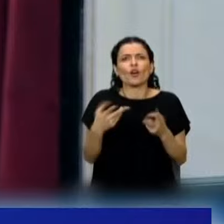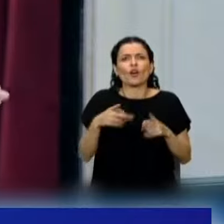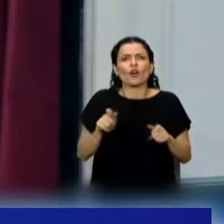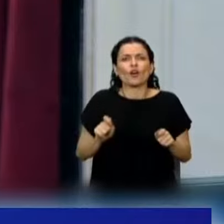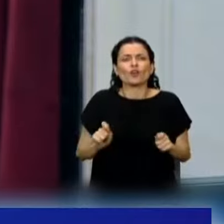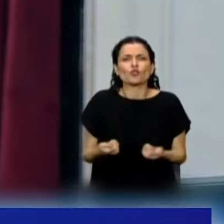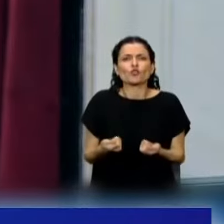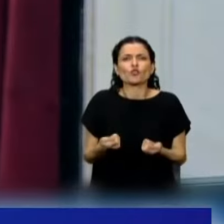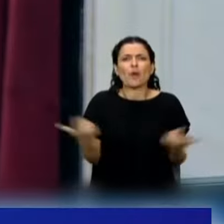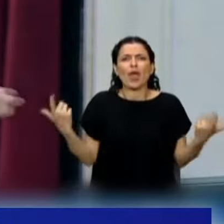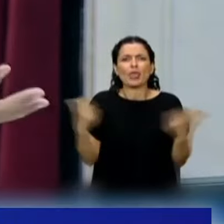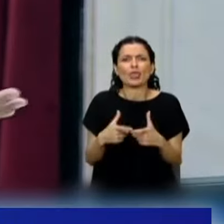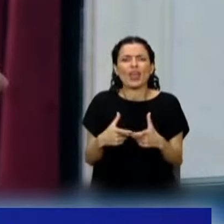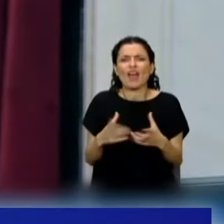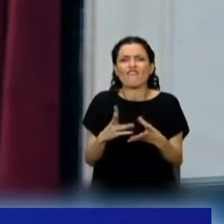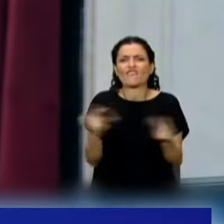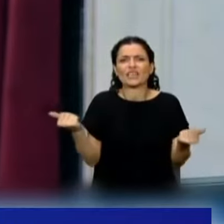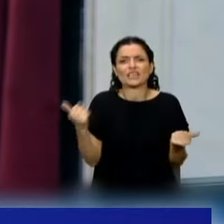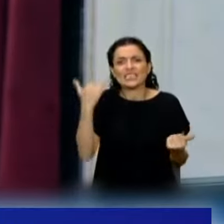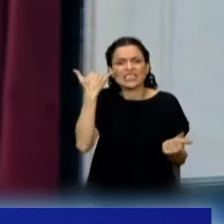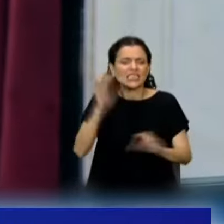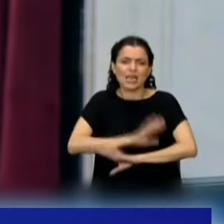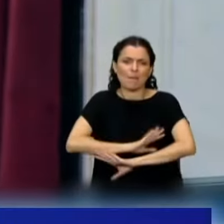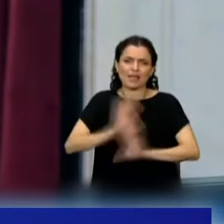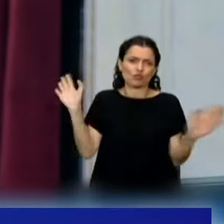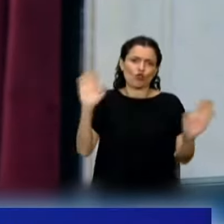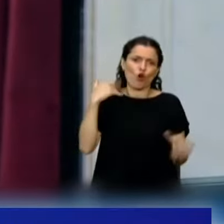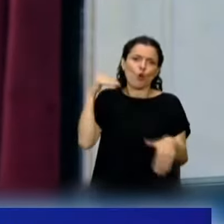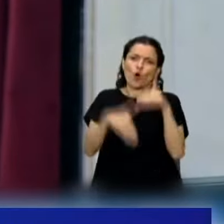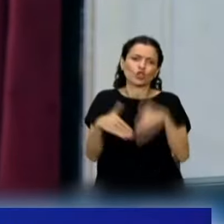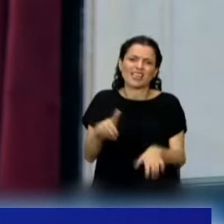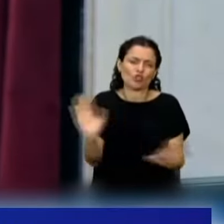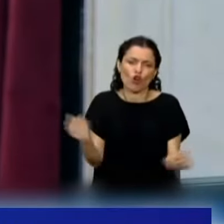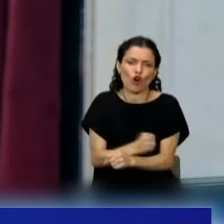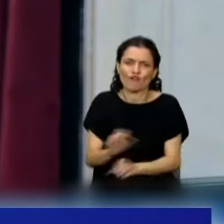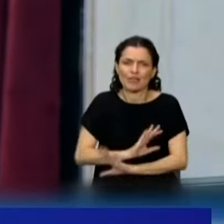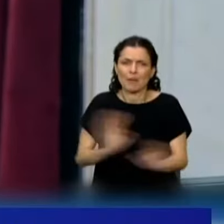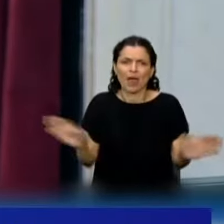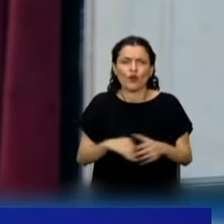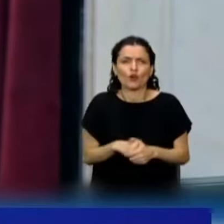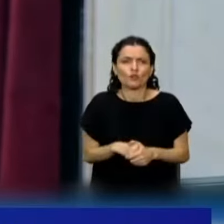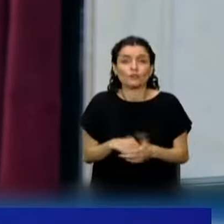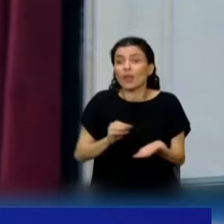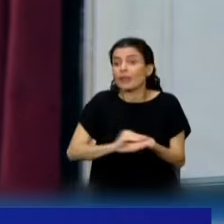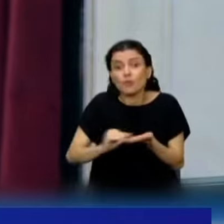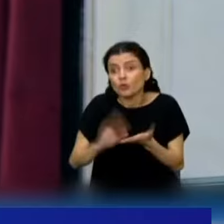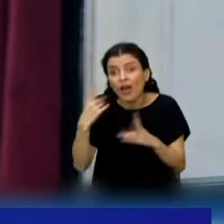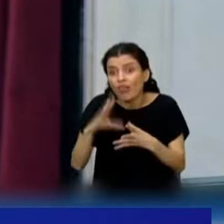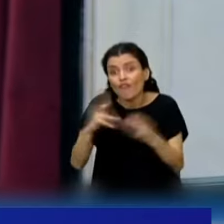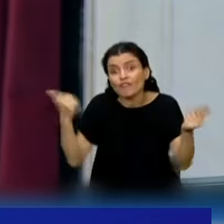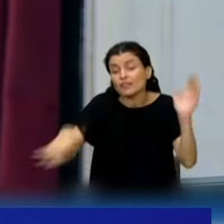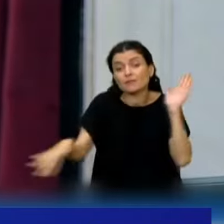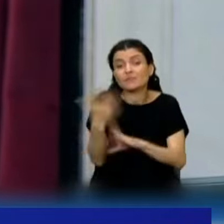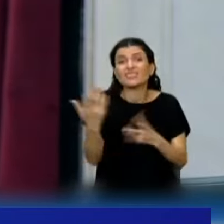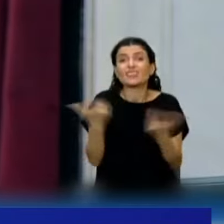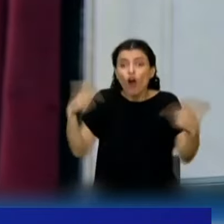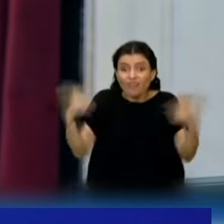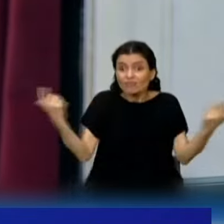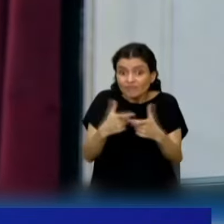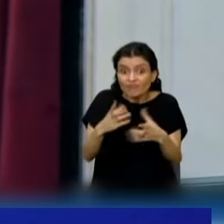votando, acordate, los artículos en particular de la ley ómnibus, ¿sí? Bueno, fue una decisión, como te decía,